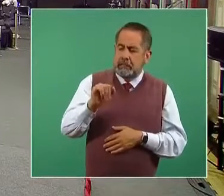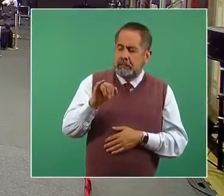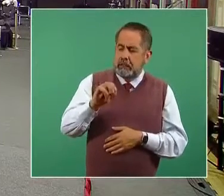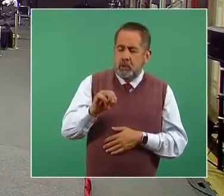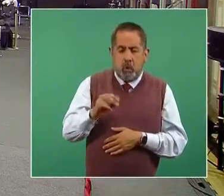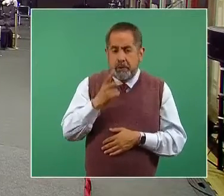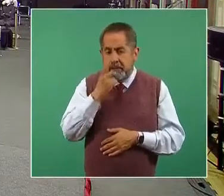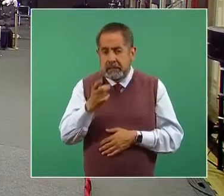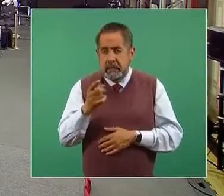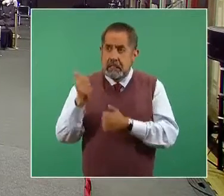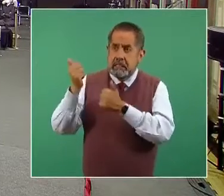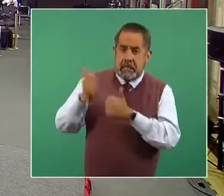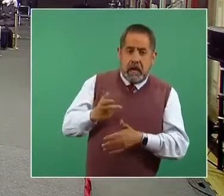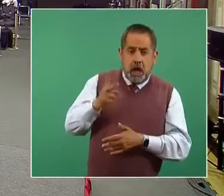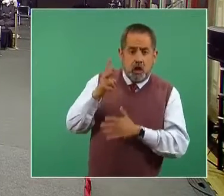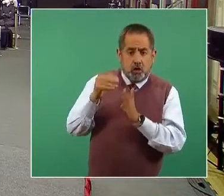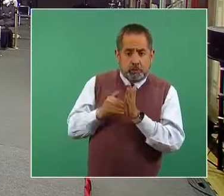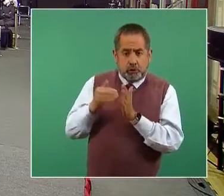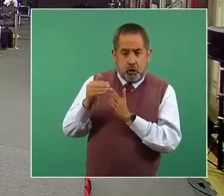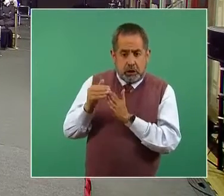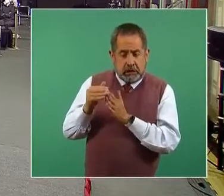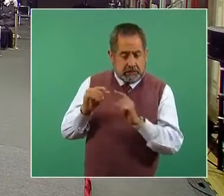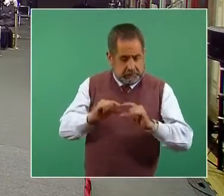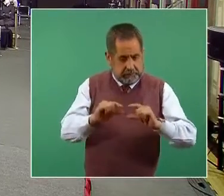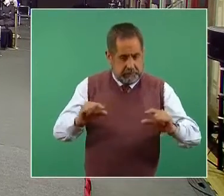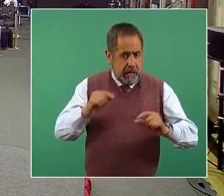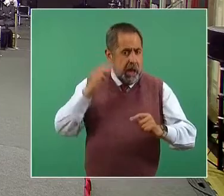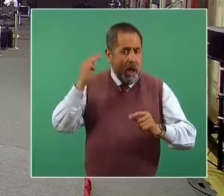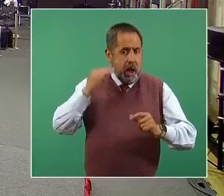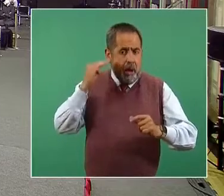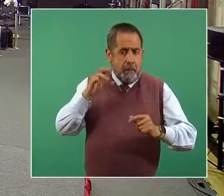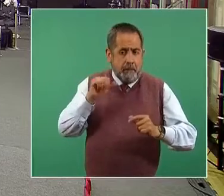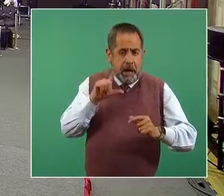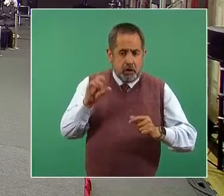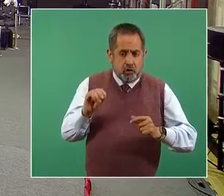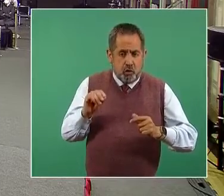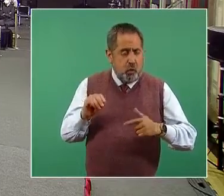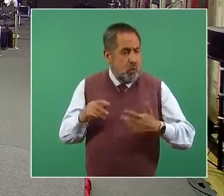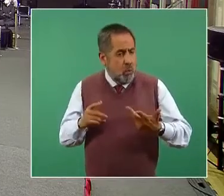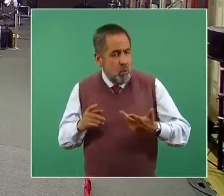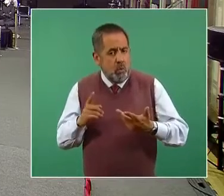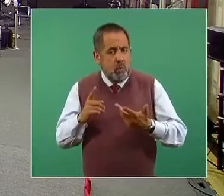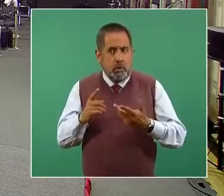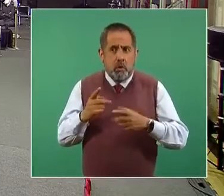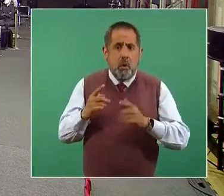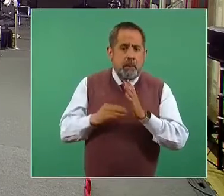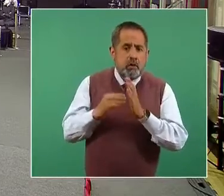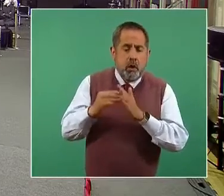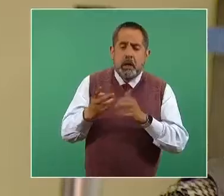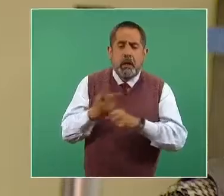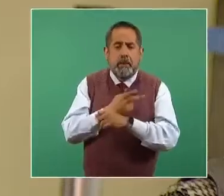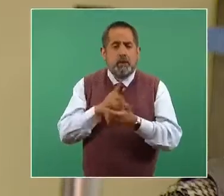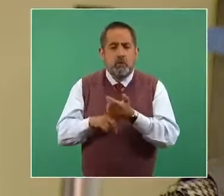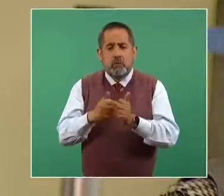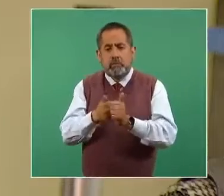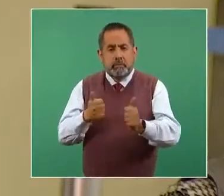a llegar 2 millones, o bueno, que iba a haber 2 millones de dosis en marzo y va a haber 1 millón. Quería saber por qué el